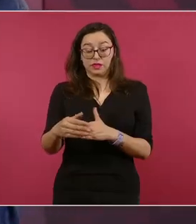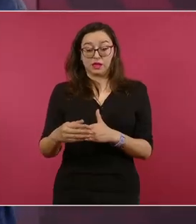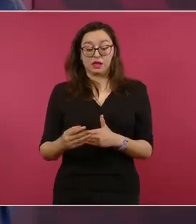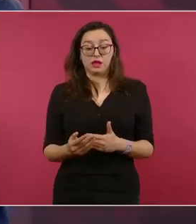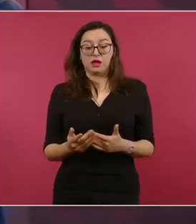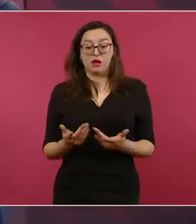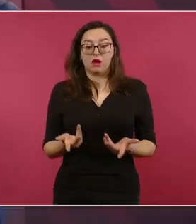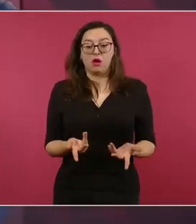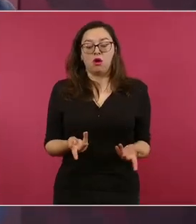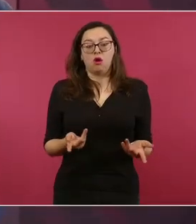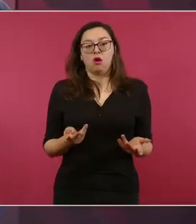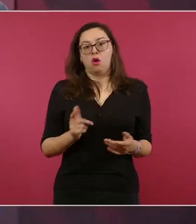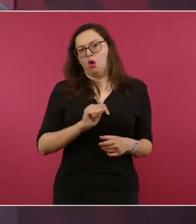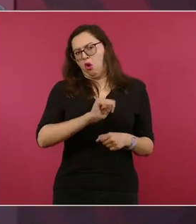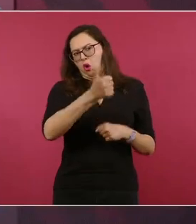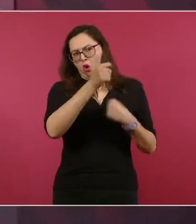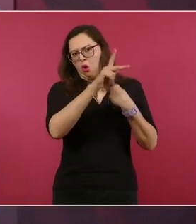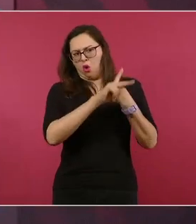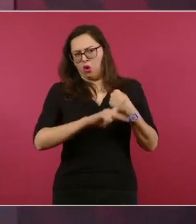el que haga